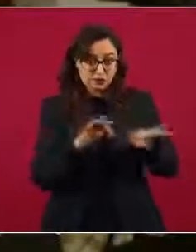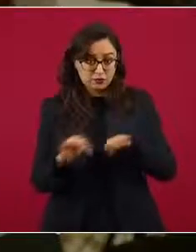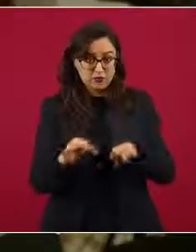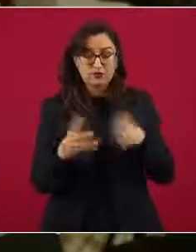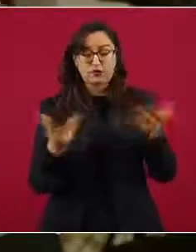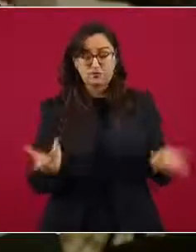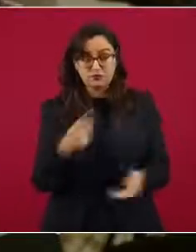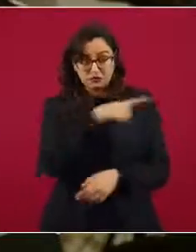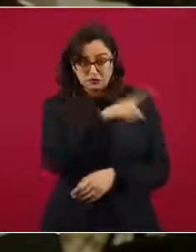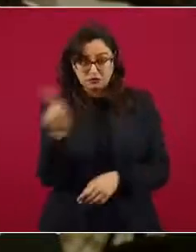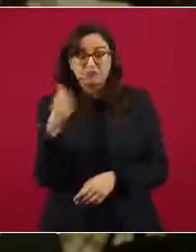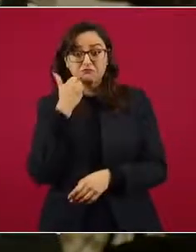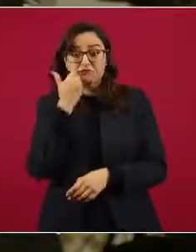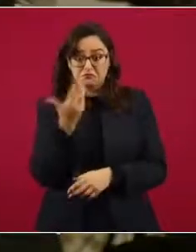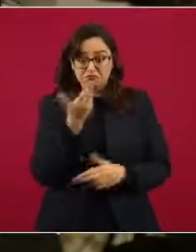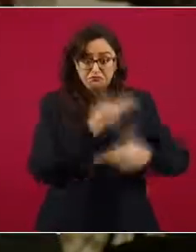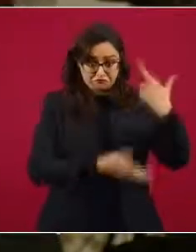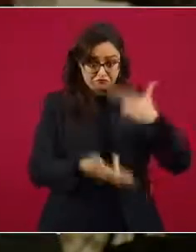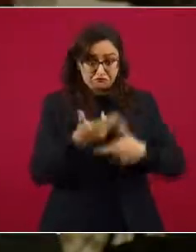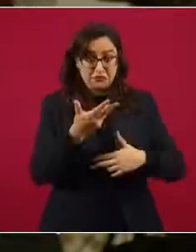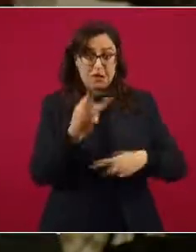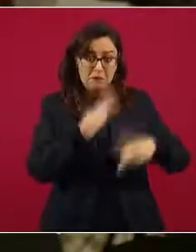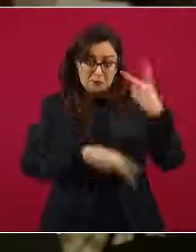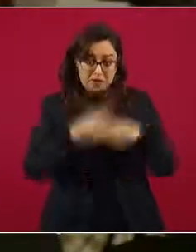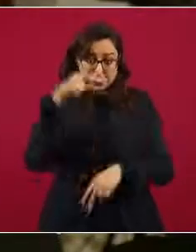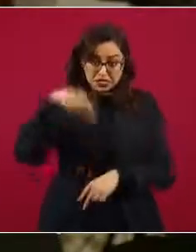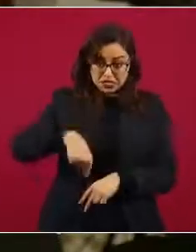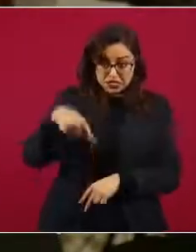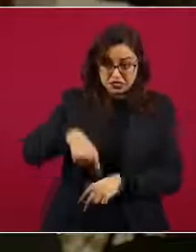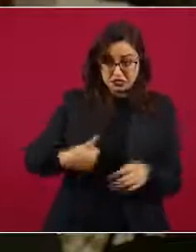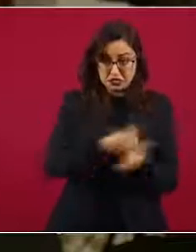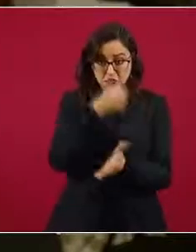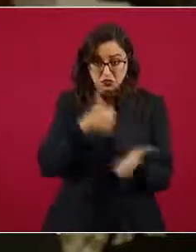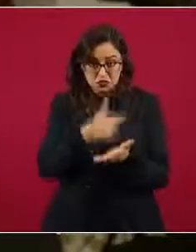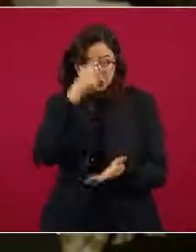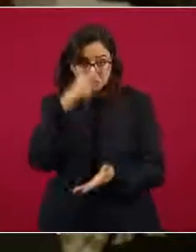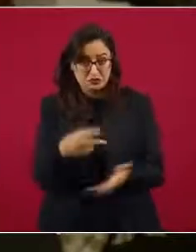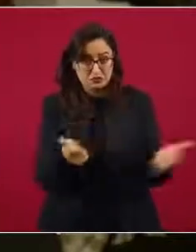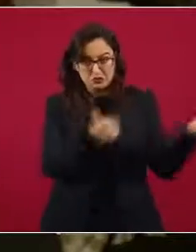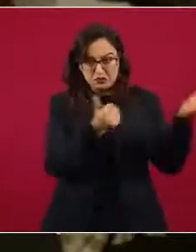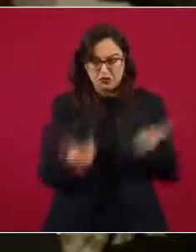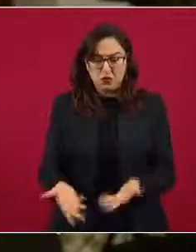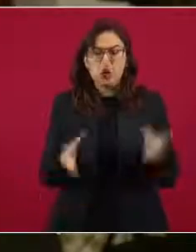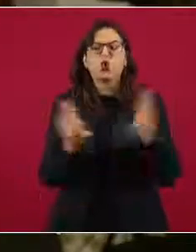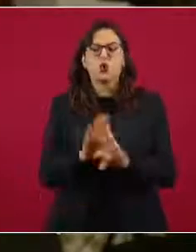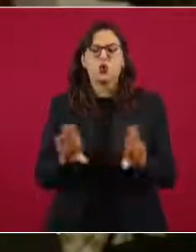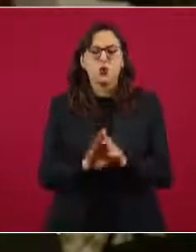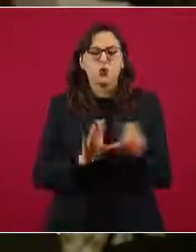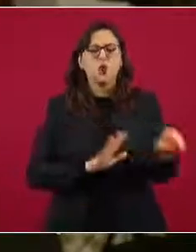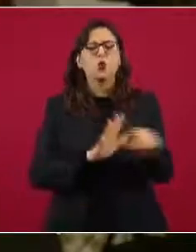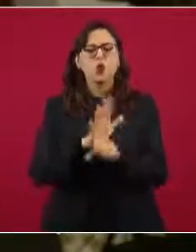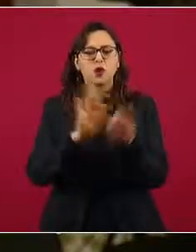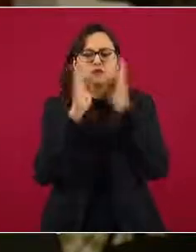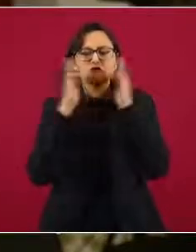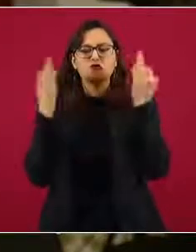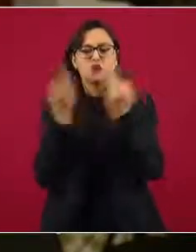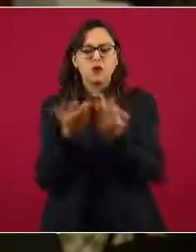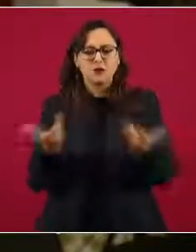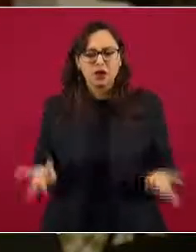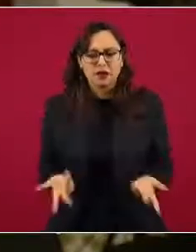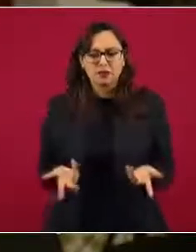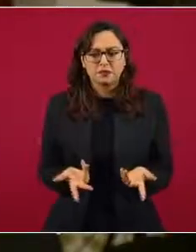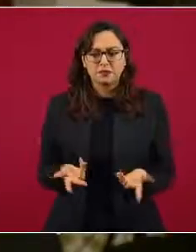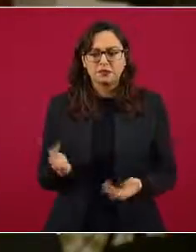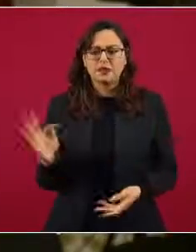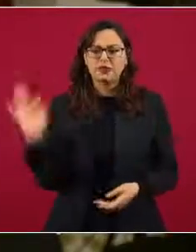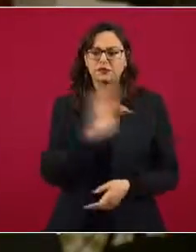personas que quisieran venir a ayudar en la ciudad. ¿Cuál sería esta ruta que podrían emplear ellos? Porque lo pueden escuchar aquí en la conferencia, sin